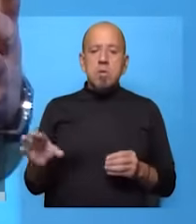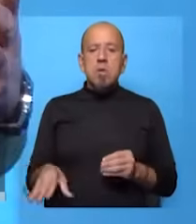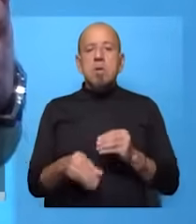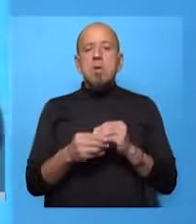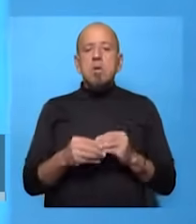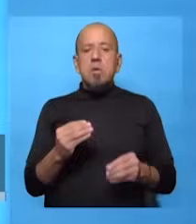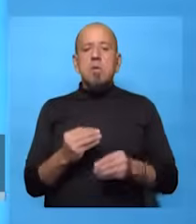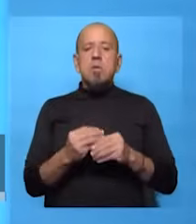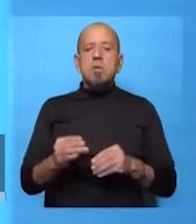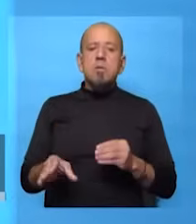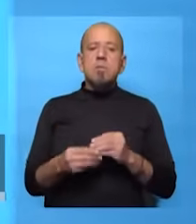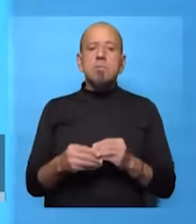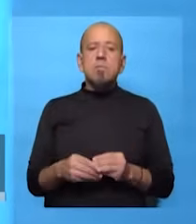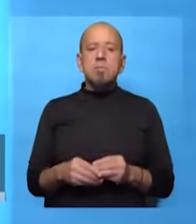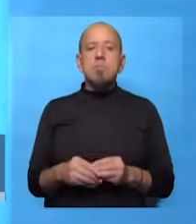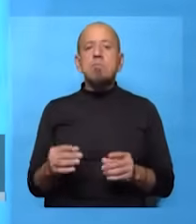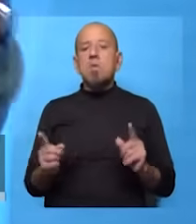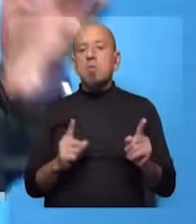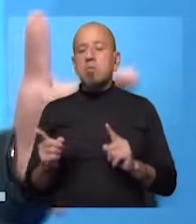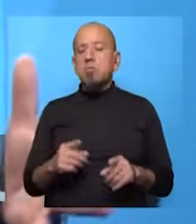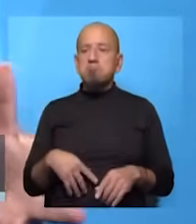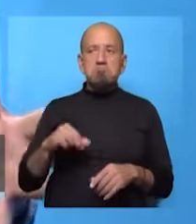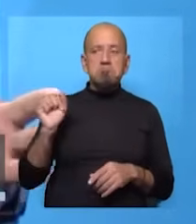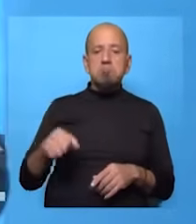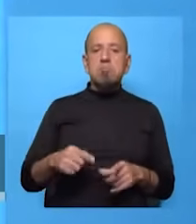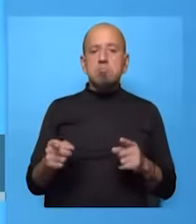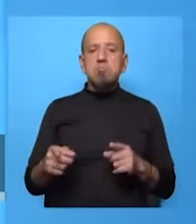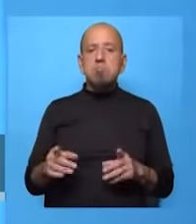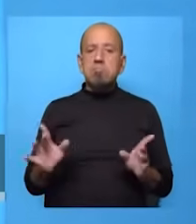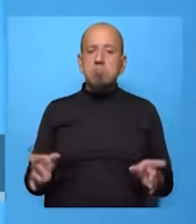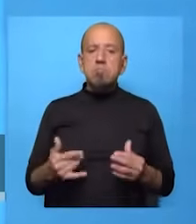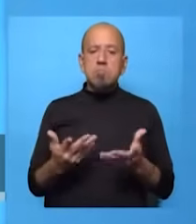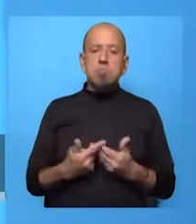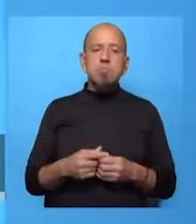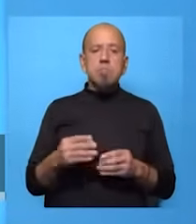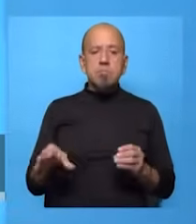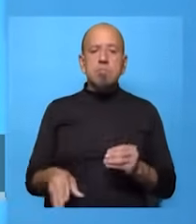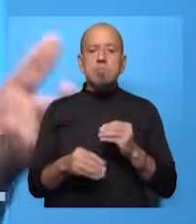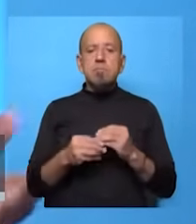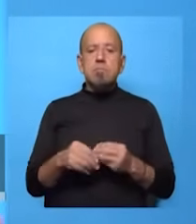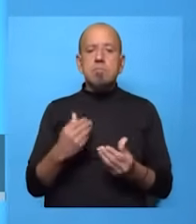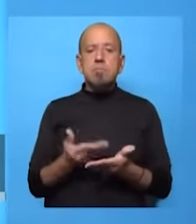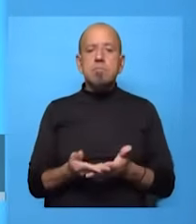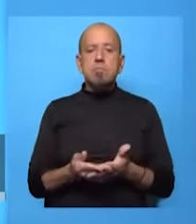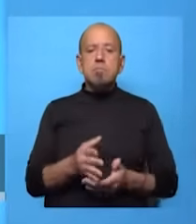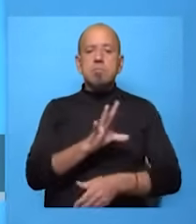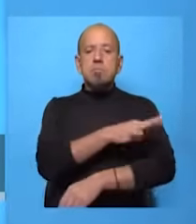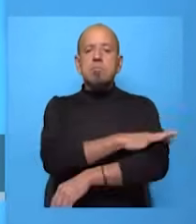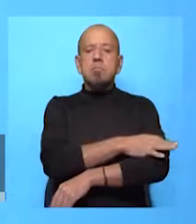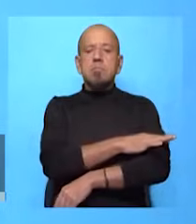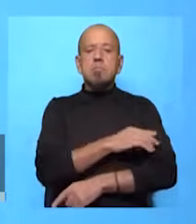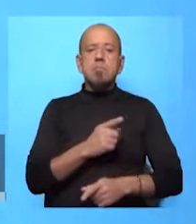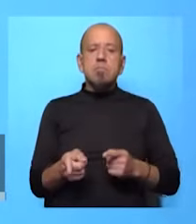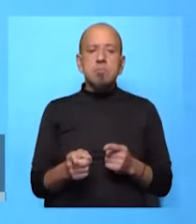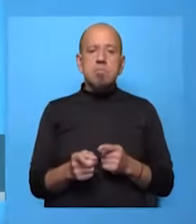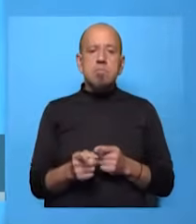gente algunos son orejanos otros son más organizados que se están sumando a la propuesta de yamandú un anuncio que tengas que